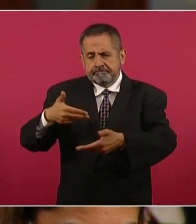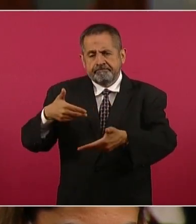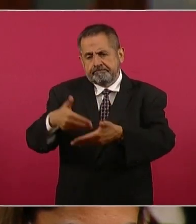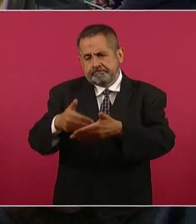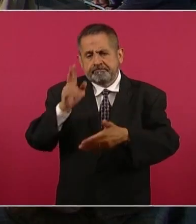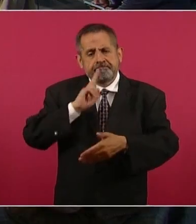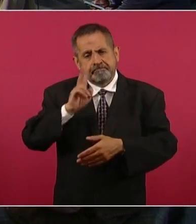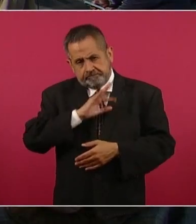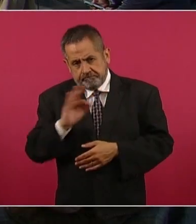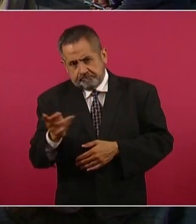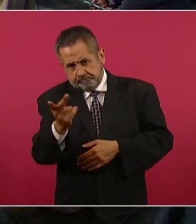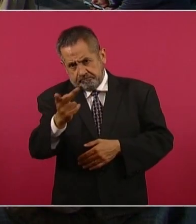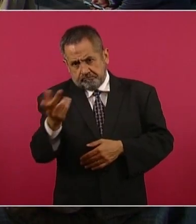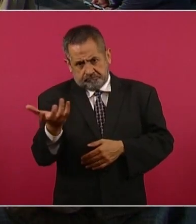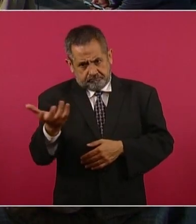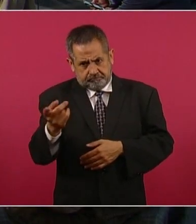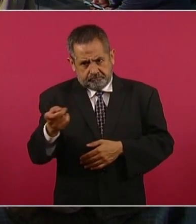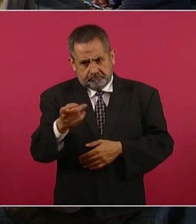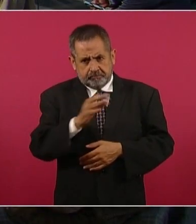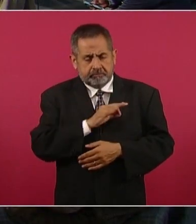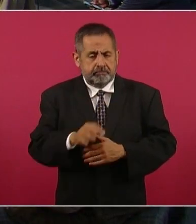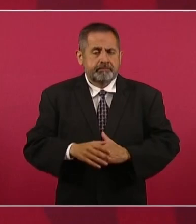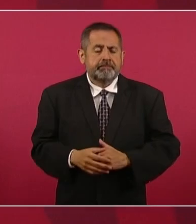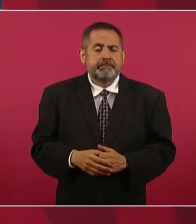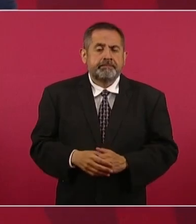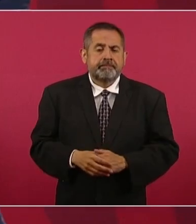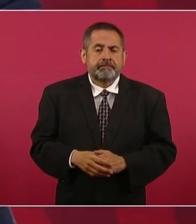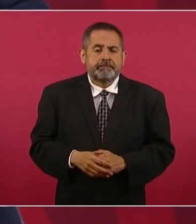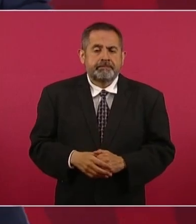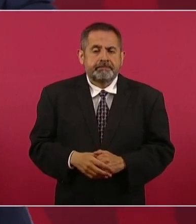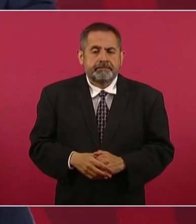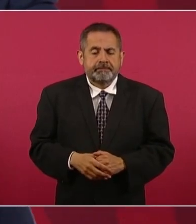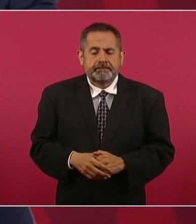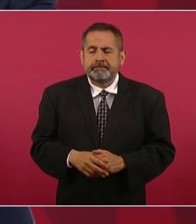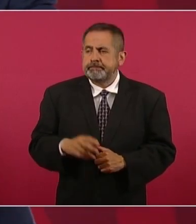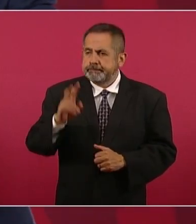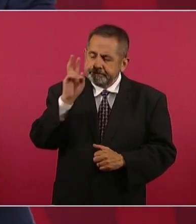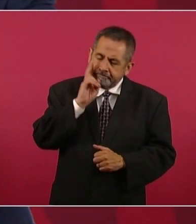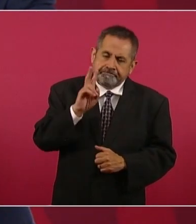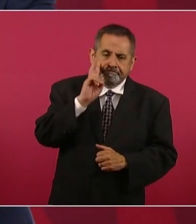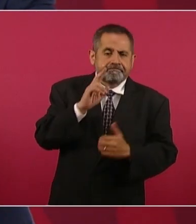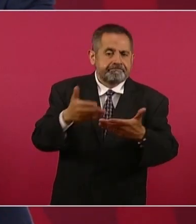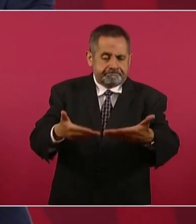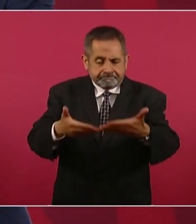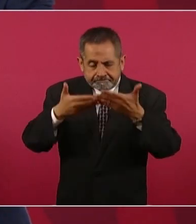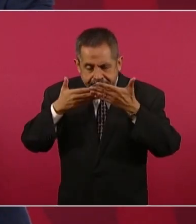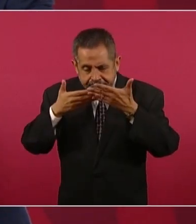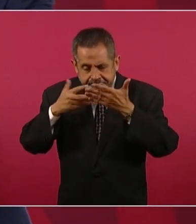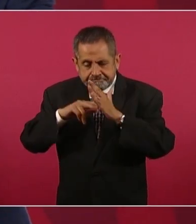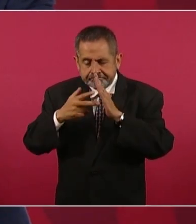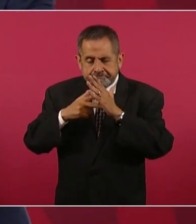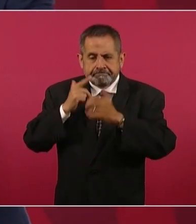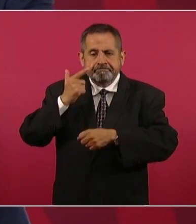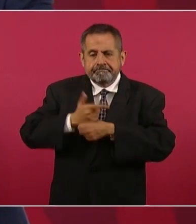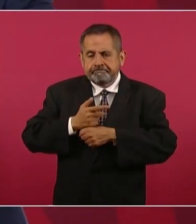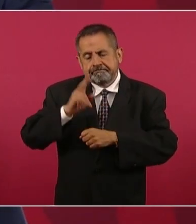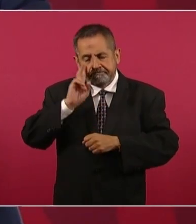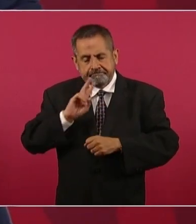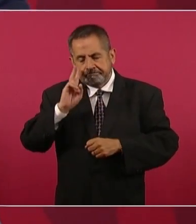primera pregunta. Bueno, habría que ver el estudio. Es ya